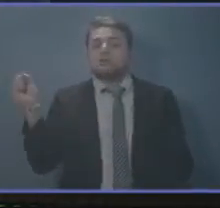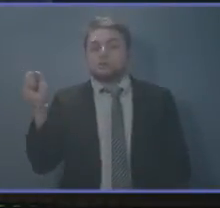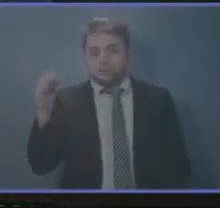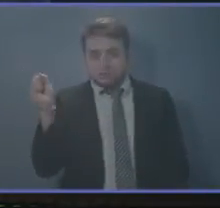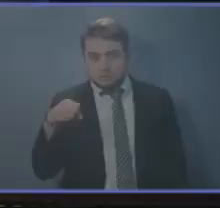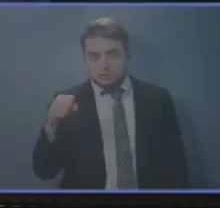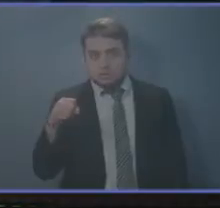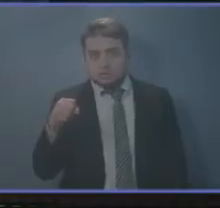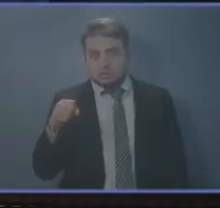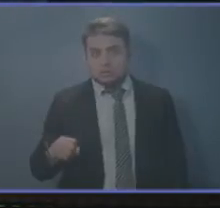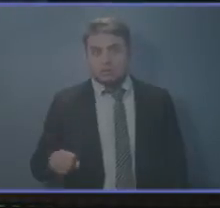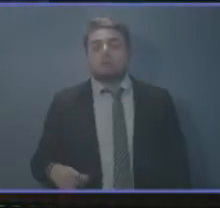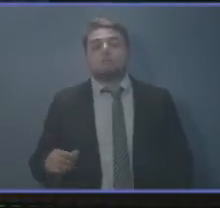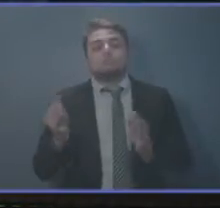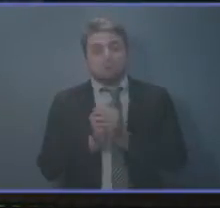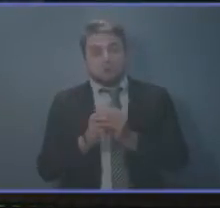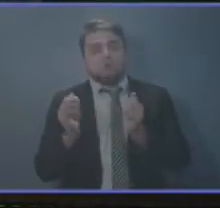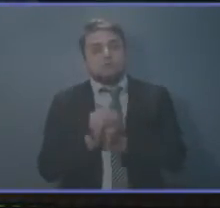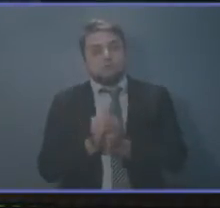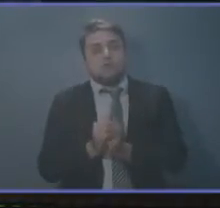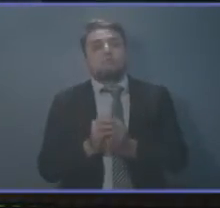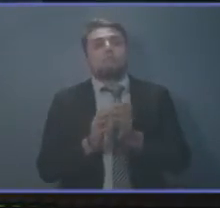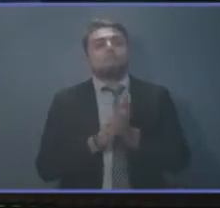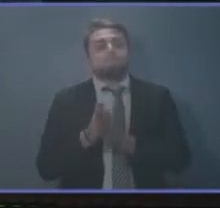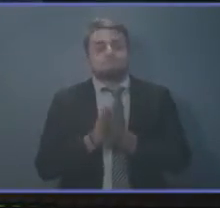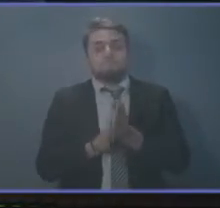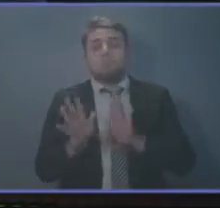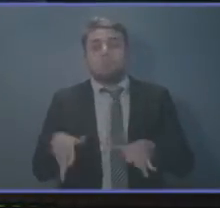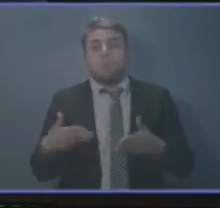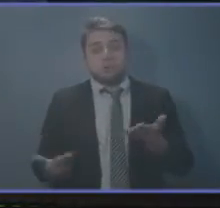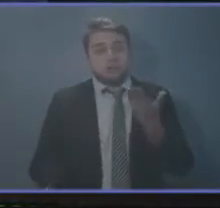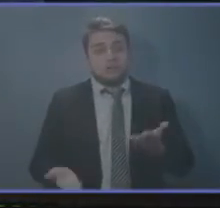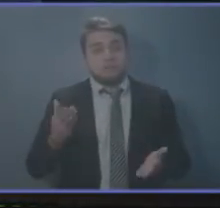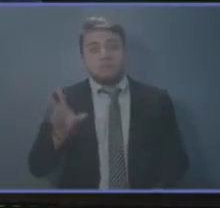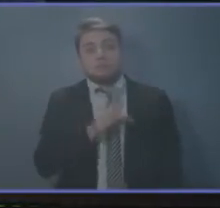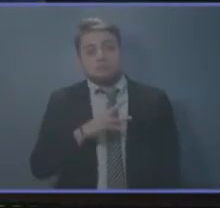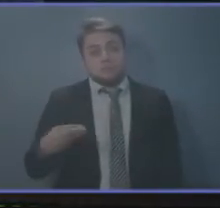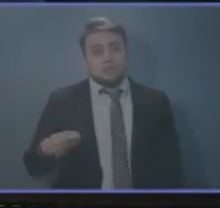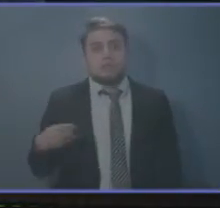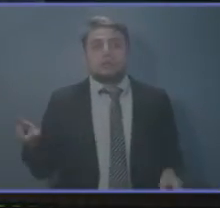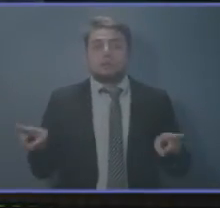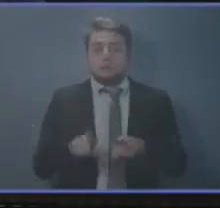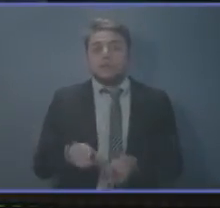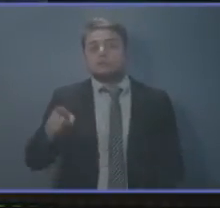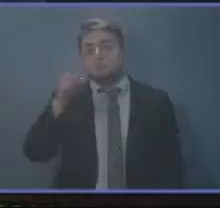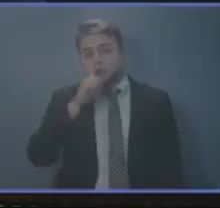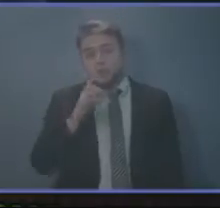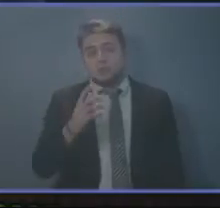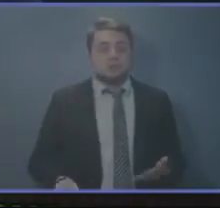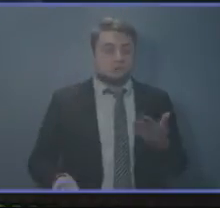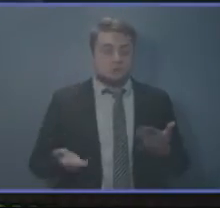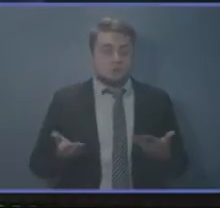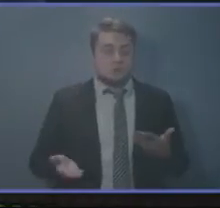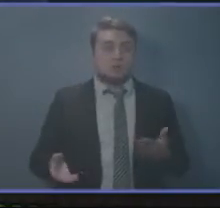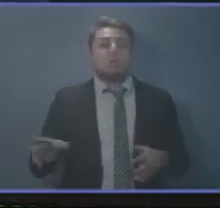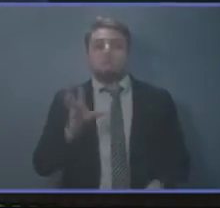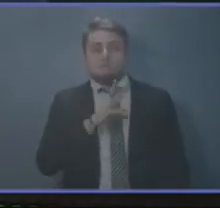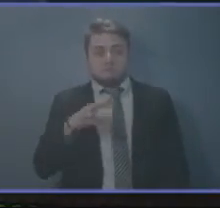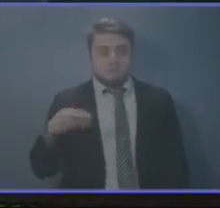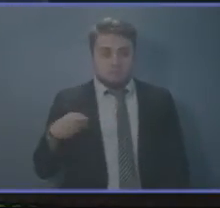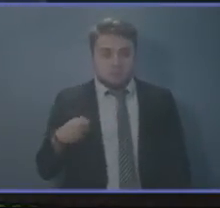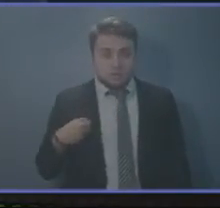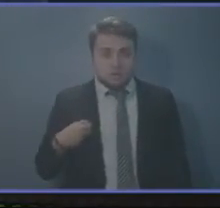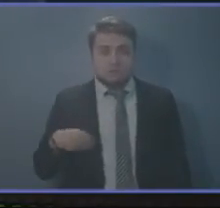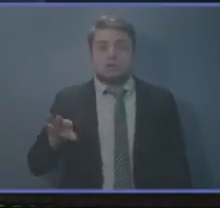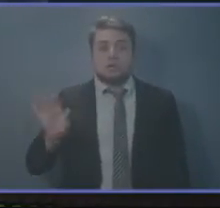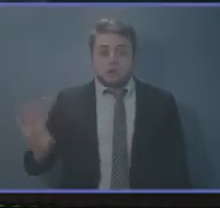tengan conflicto de intereses porque tal vez sus familiares, sus hermanos, sus padres o sus familiares